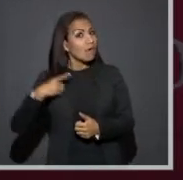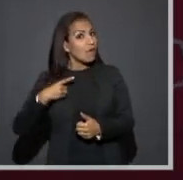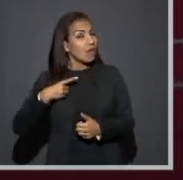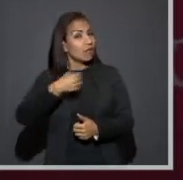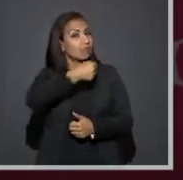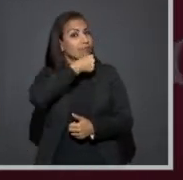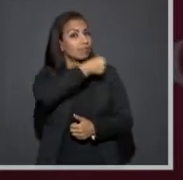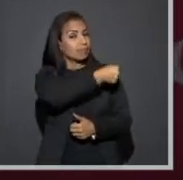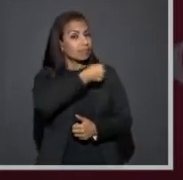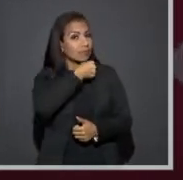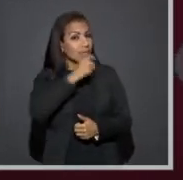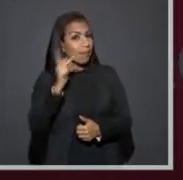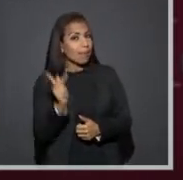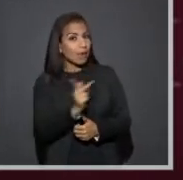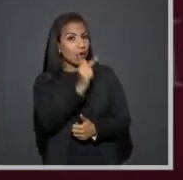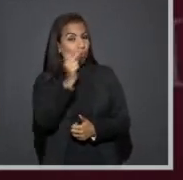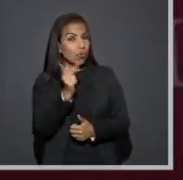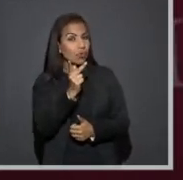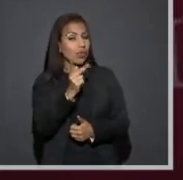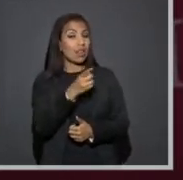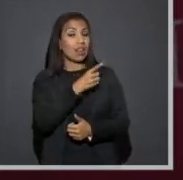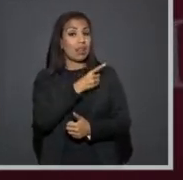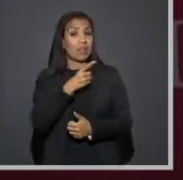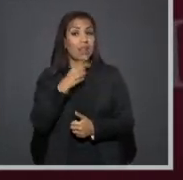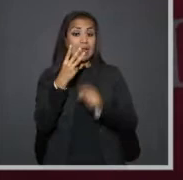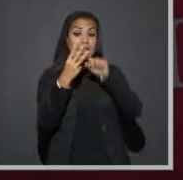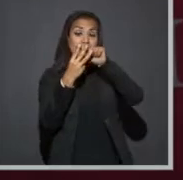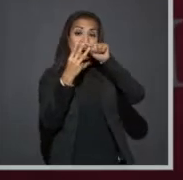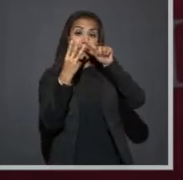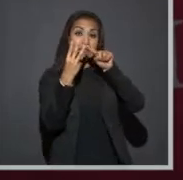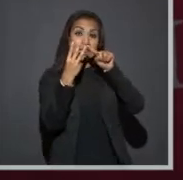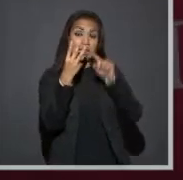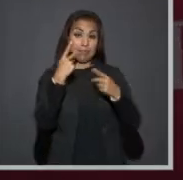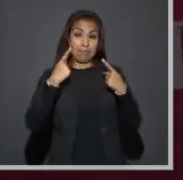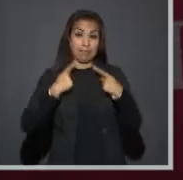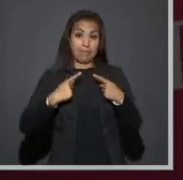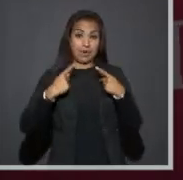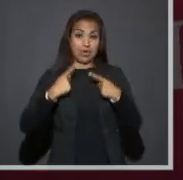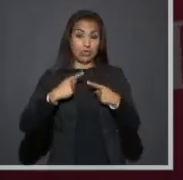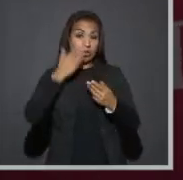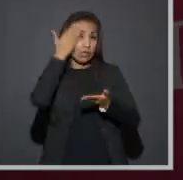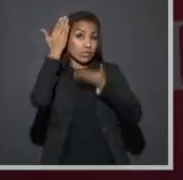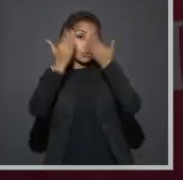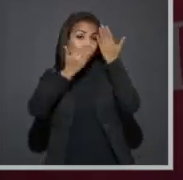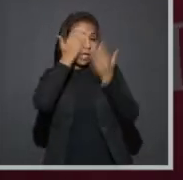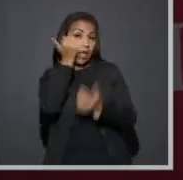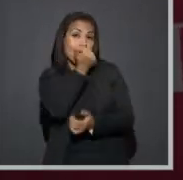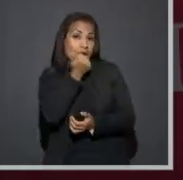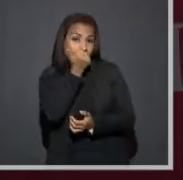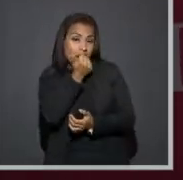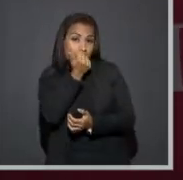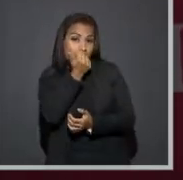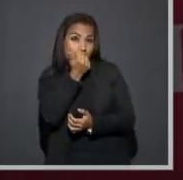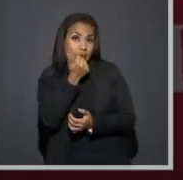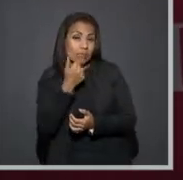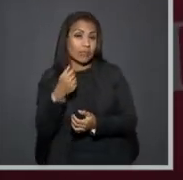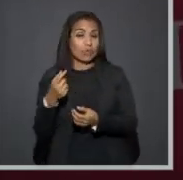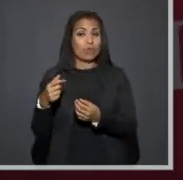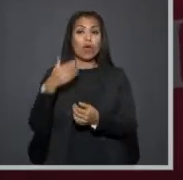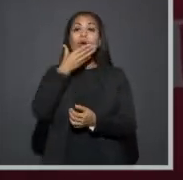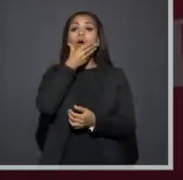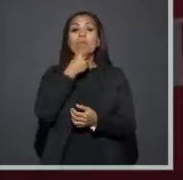entrevista. Esta entrevista estará a cargo de 3 estudiantes a quien recibiremos en este momento. Abner